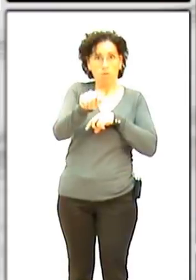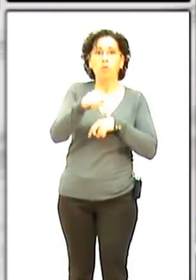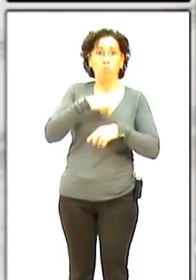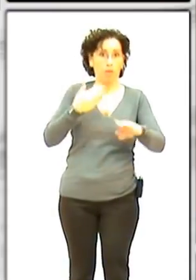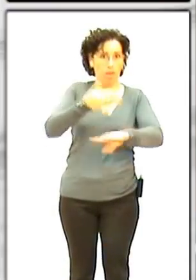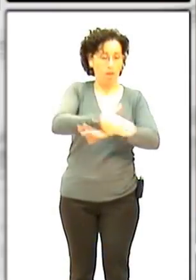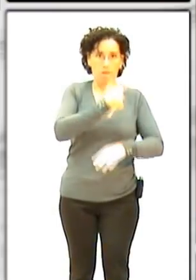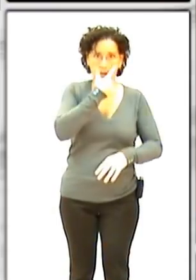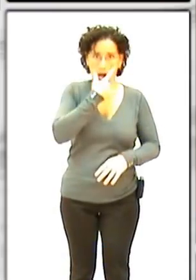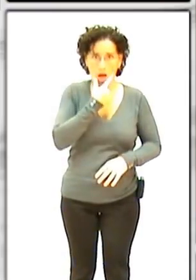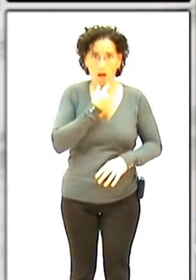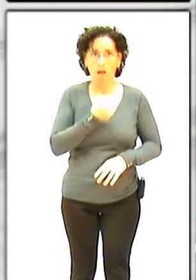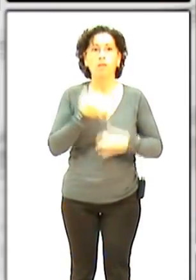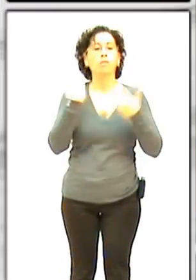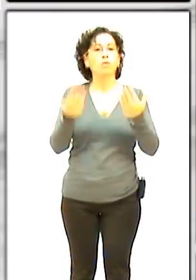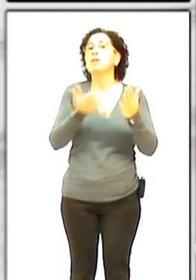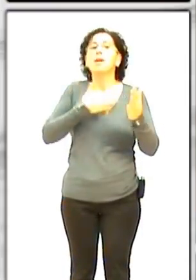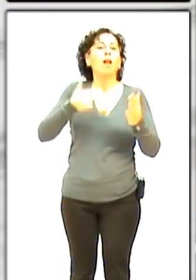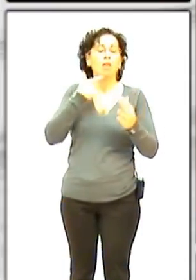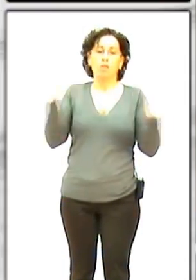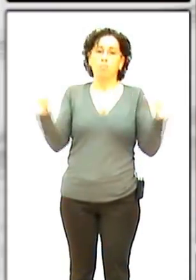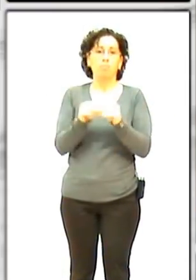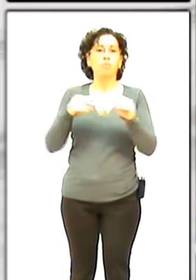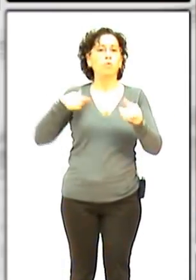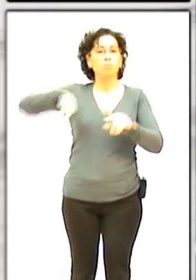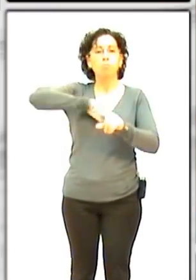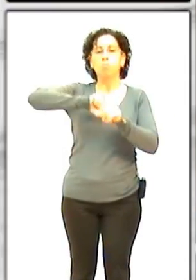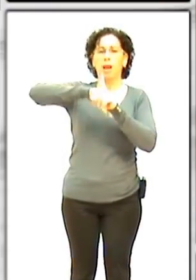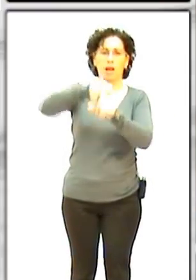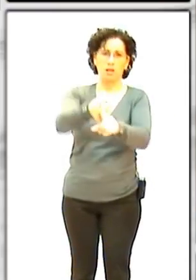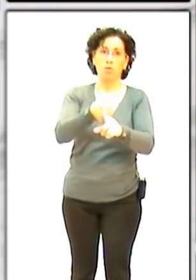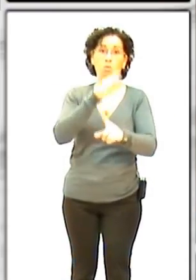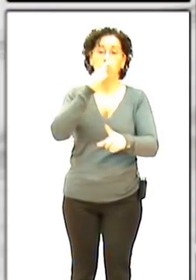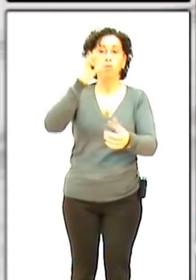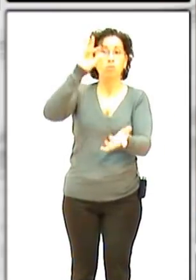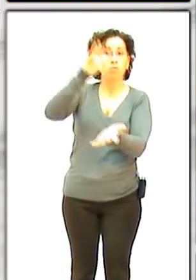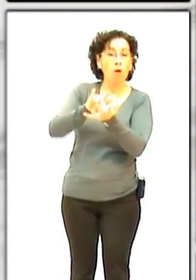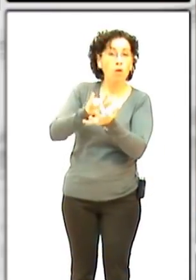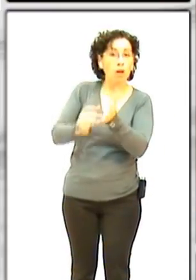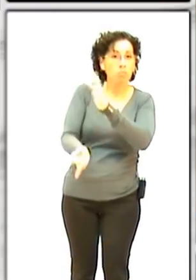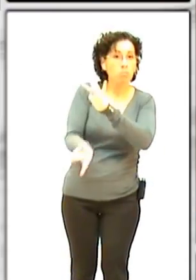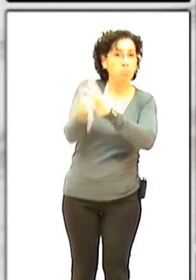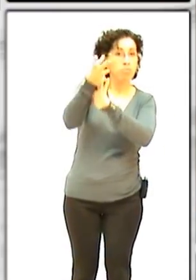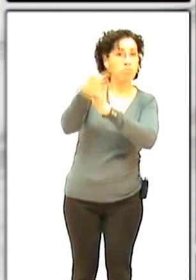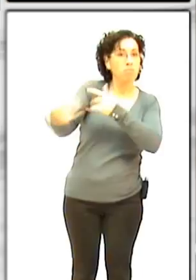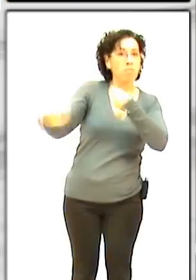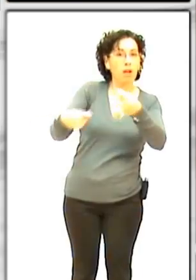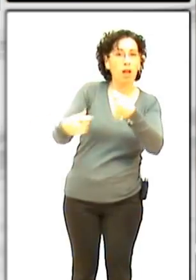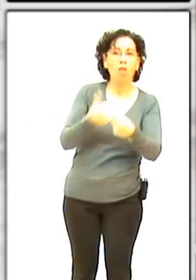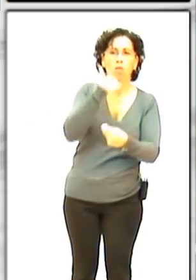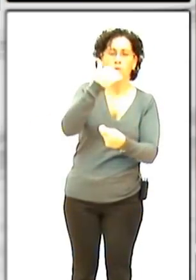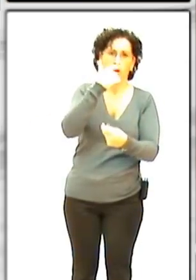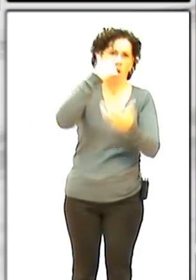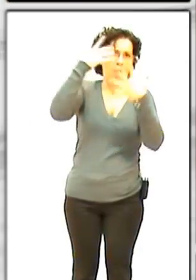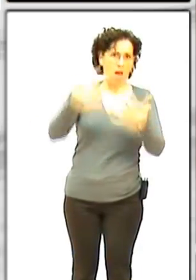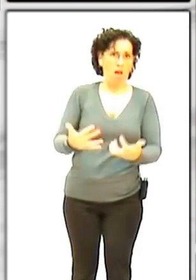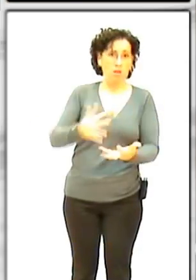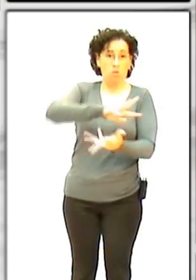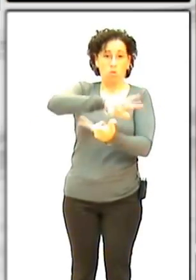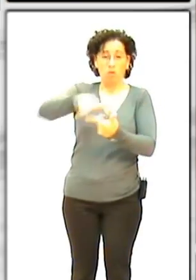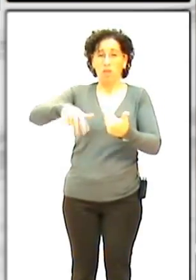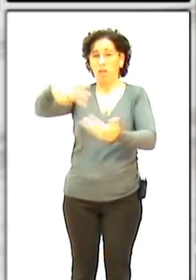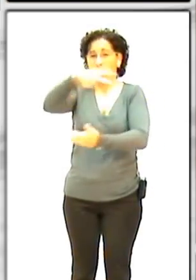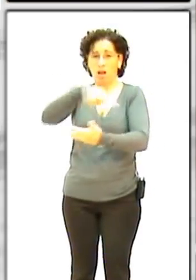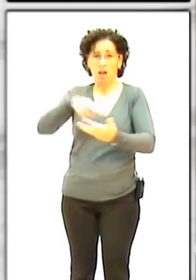nosotros mantenemos esa presión constante, ¿no? Siempre vemos que hay en el mercado, nos llegan noticias de miles de sitios, se lee mucho, etcétera,